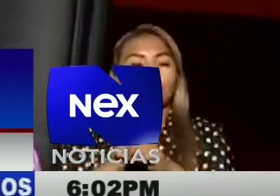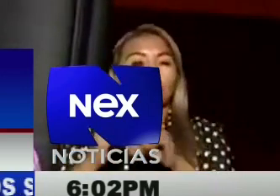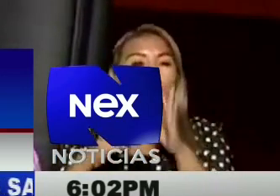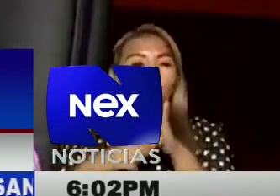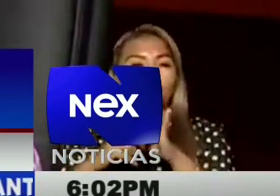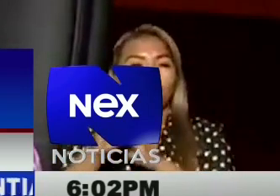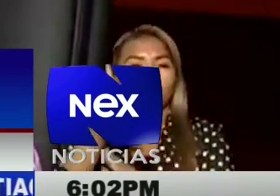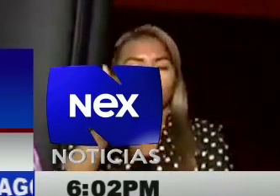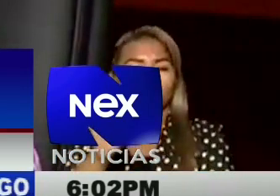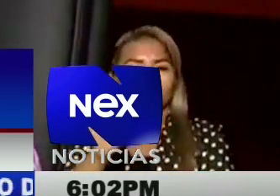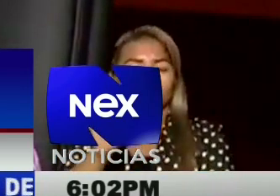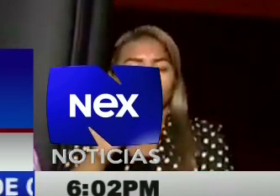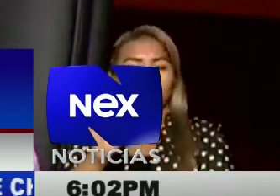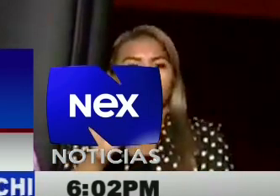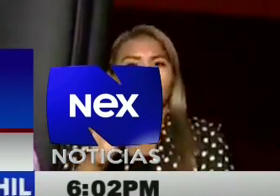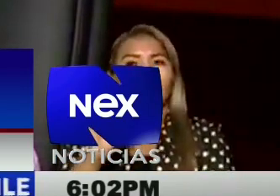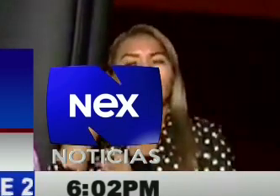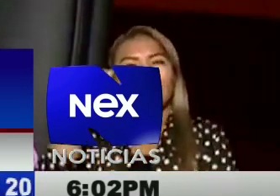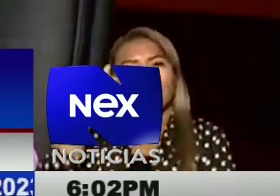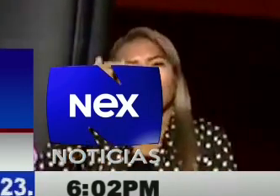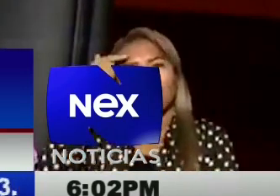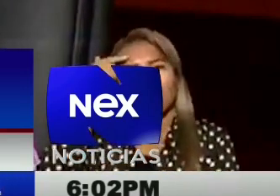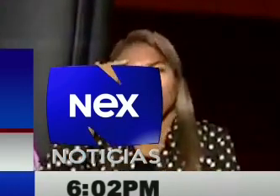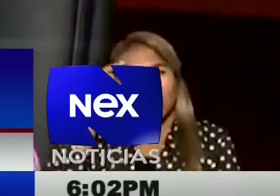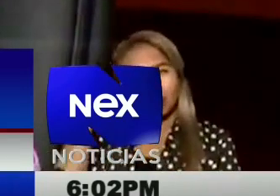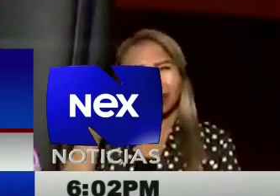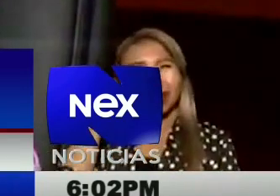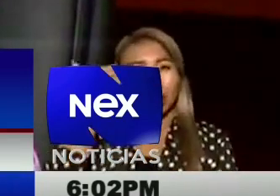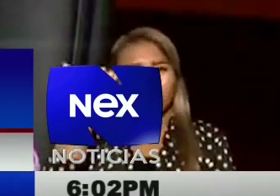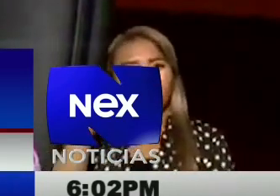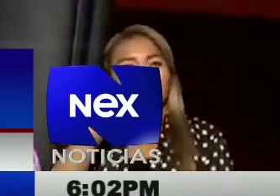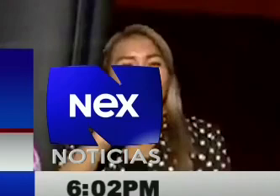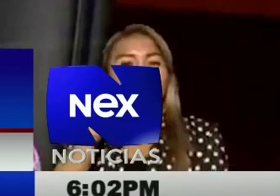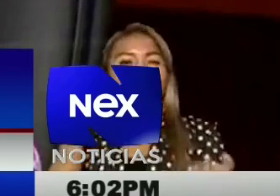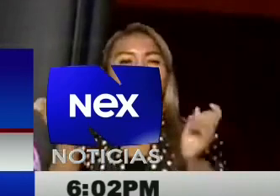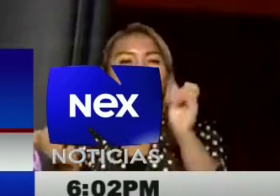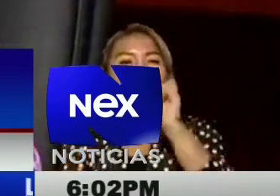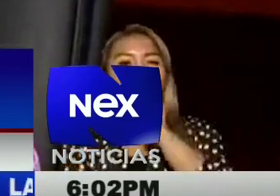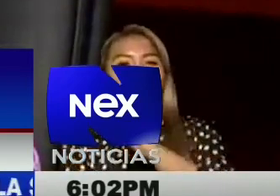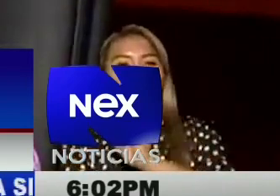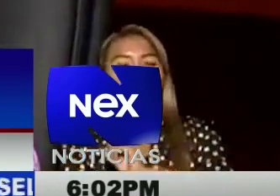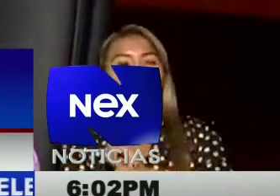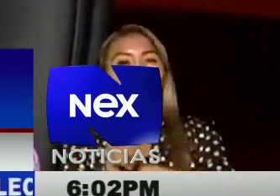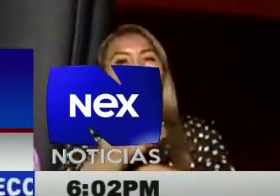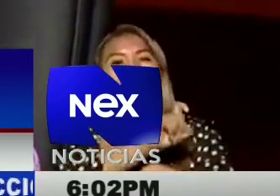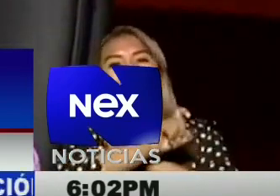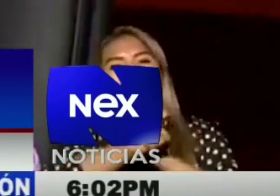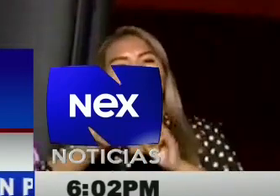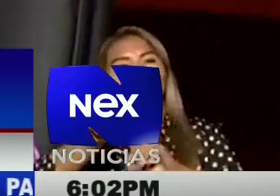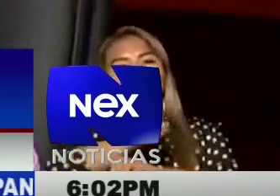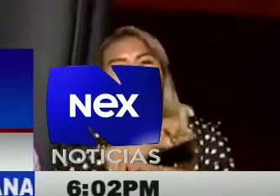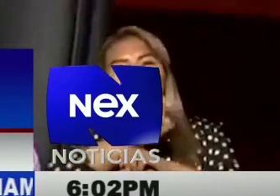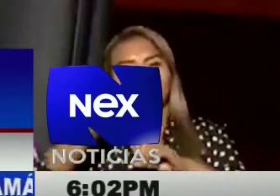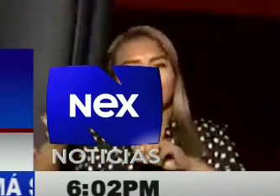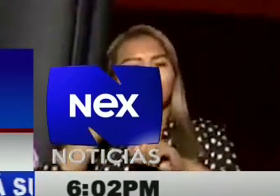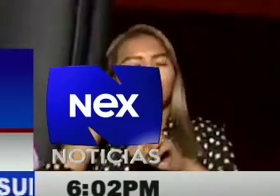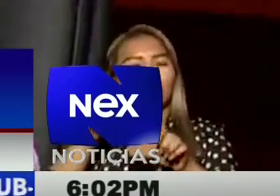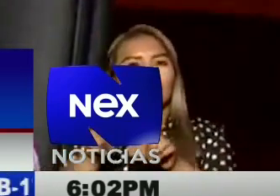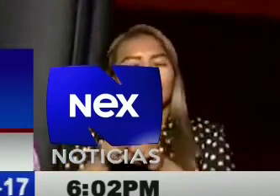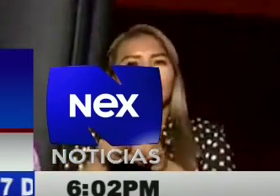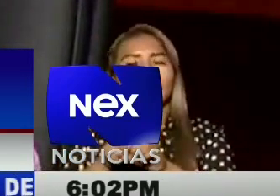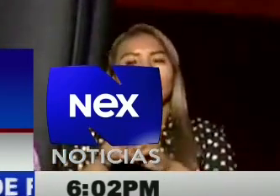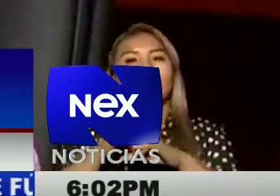2009 llegó un gobierno y cambió toda la estructura del transporte público en un sistema